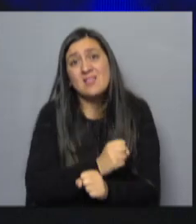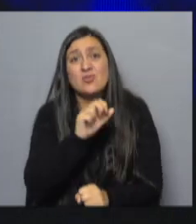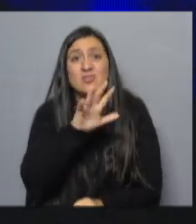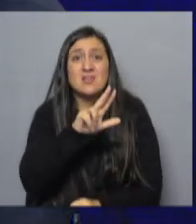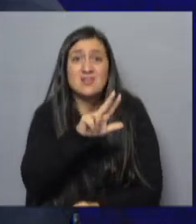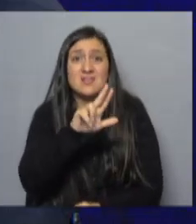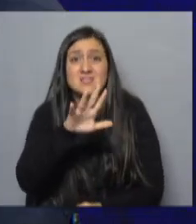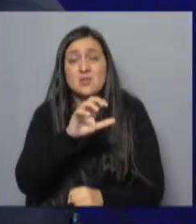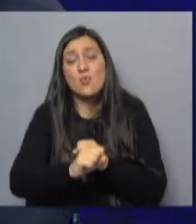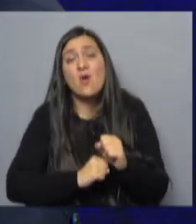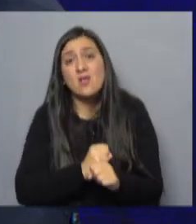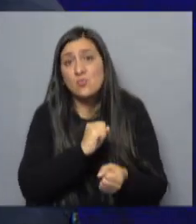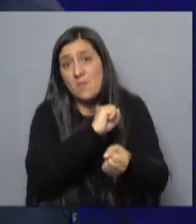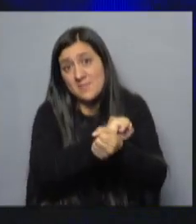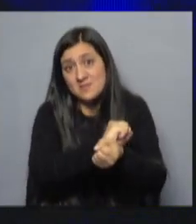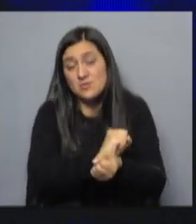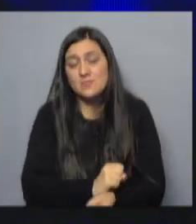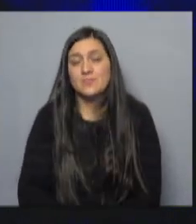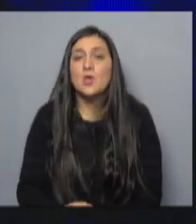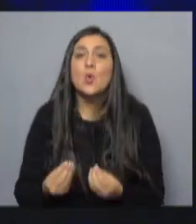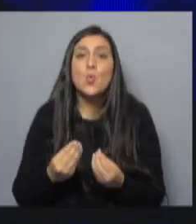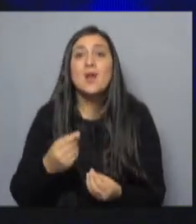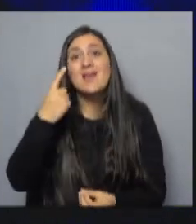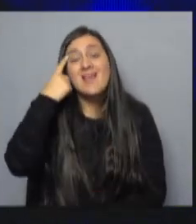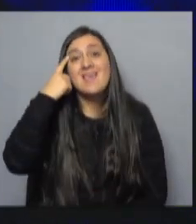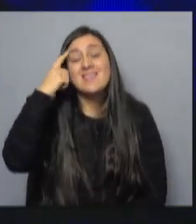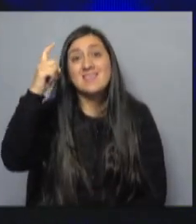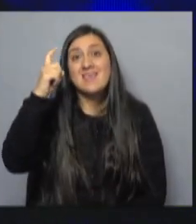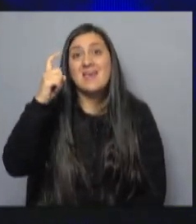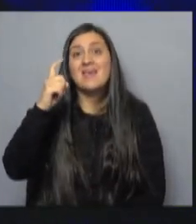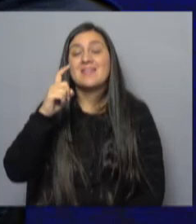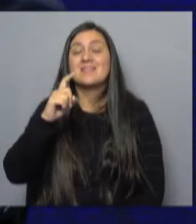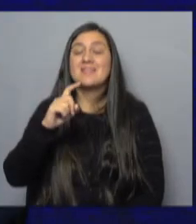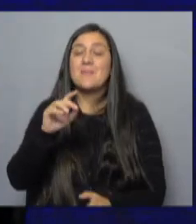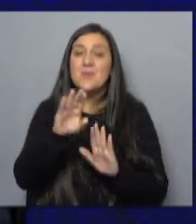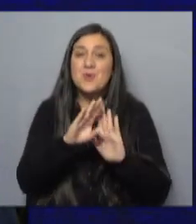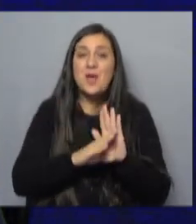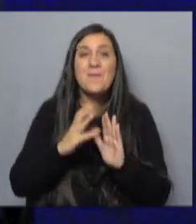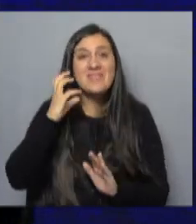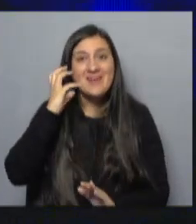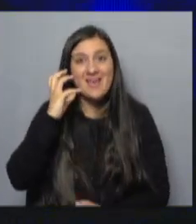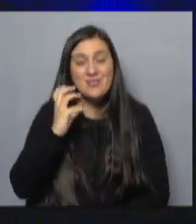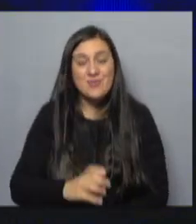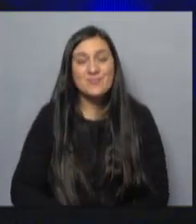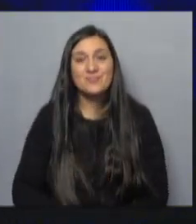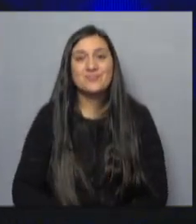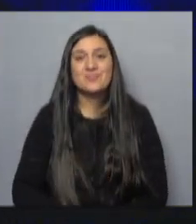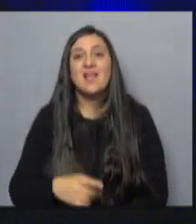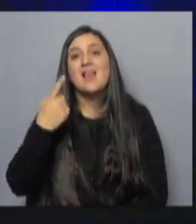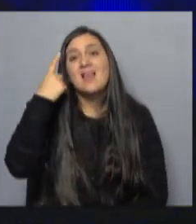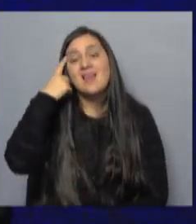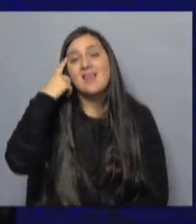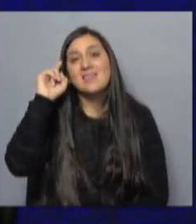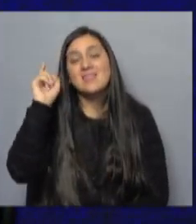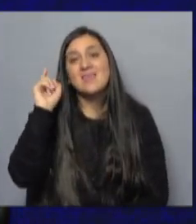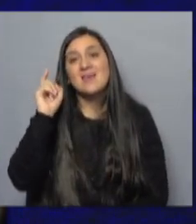con ese programa de radio, con ese compañero? Bien, perdón que me voy a la... No, está bien, está bien, está bien. La idea del programa de radio... Está bueno,